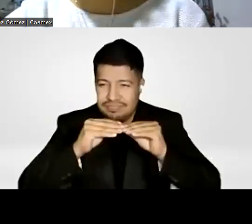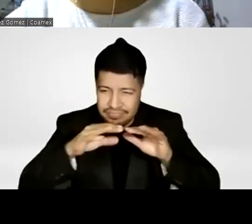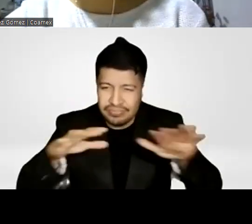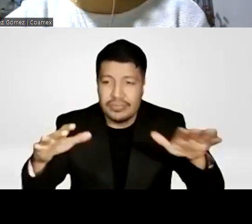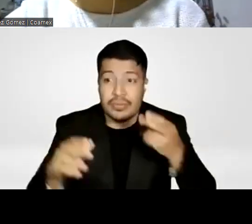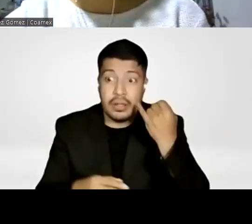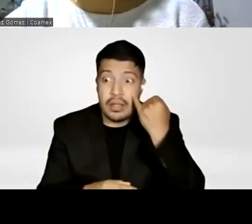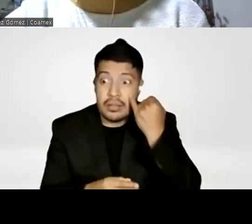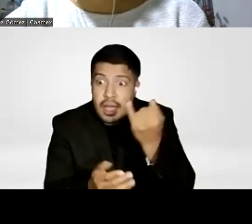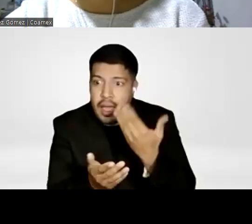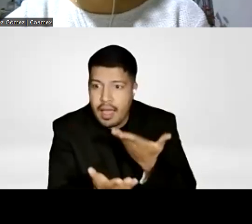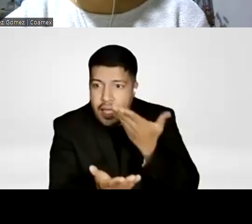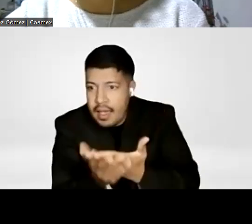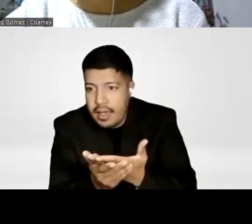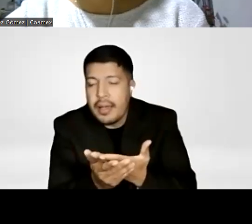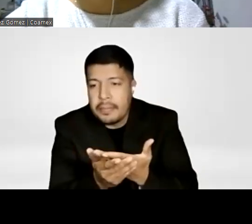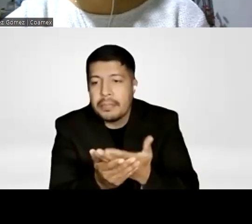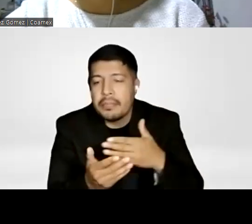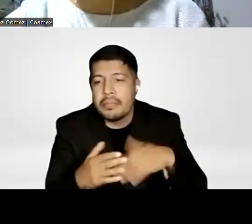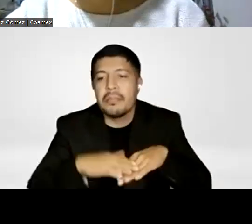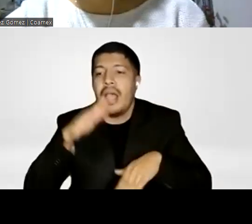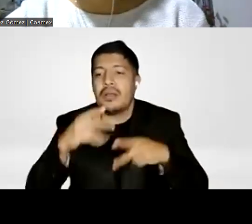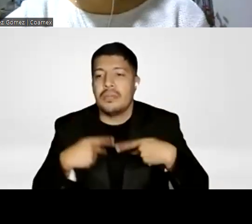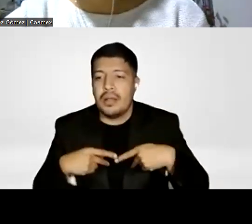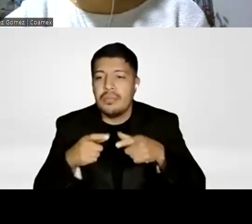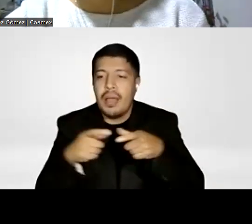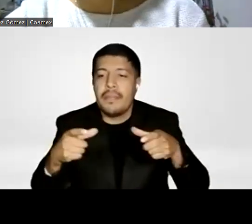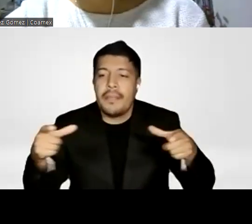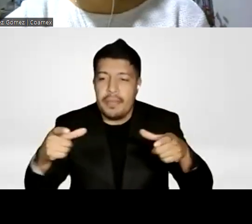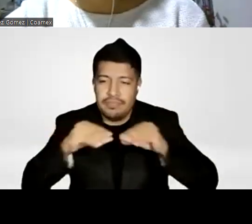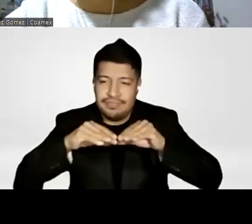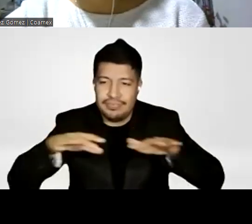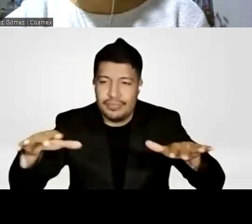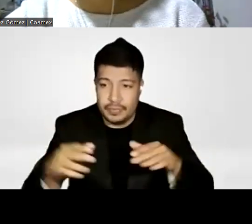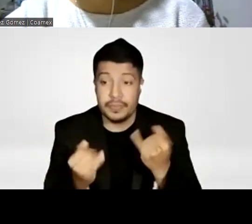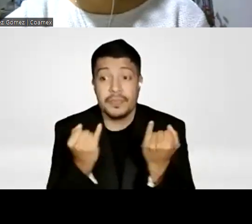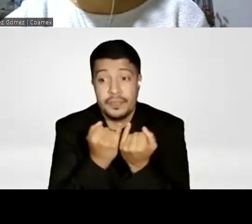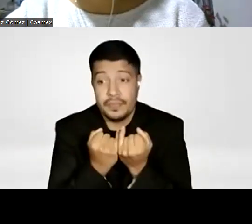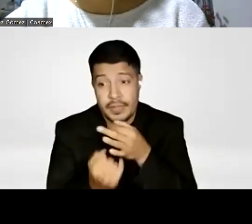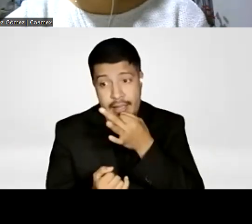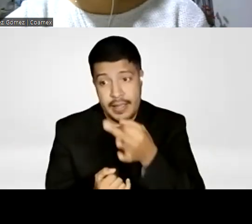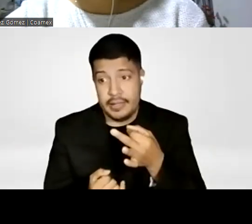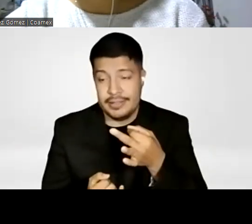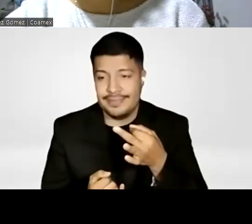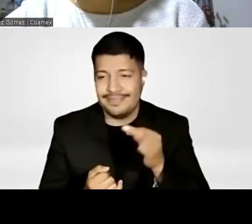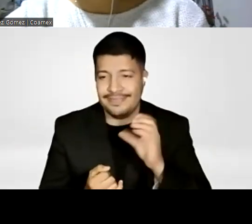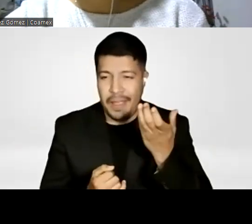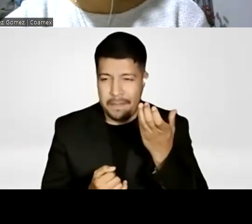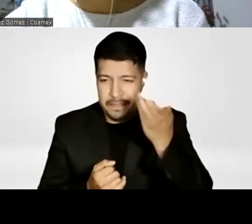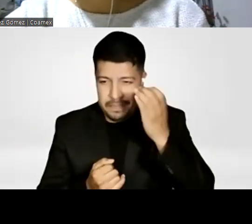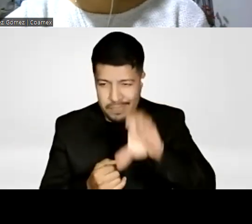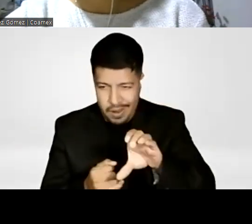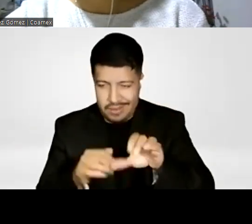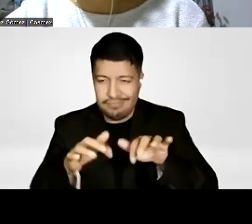nos permiten llegar a más personas. Les quiero comentar que también en el chat se puso un video referente